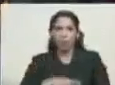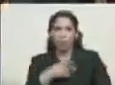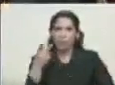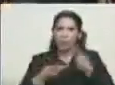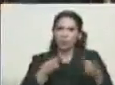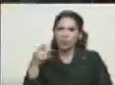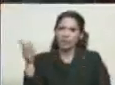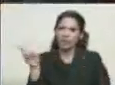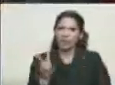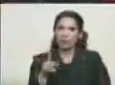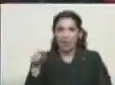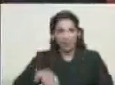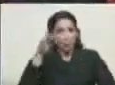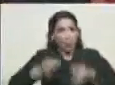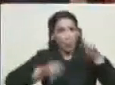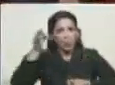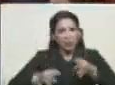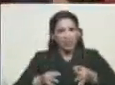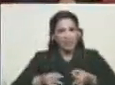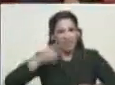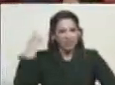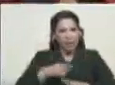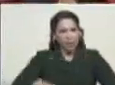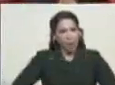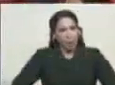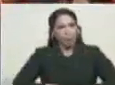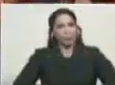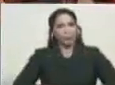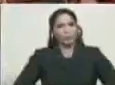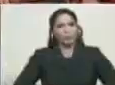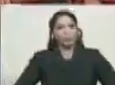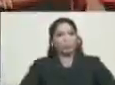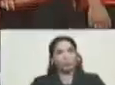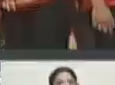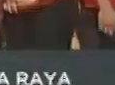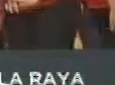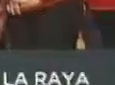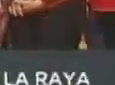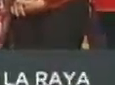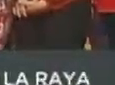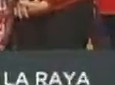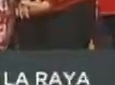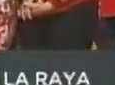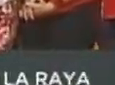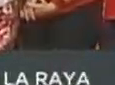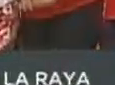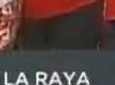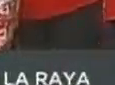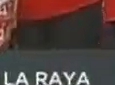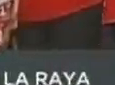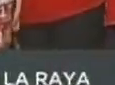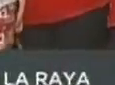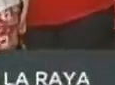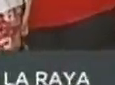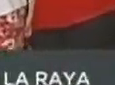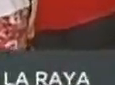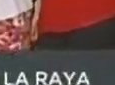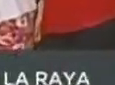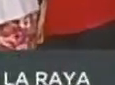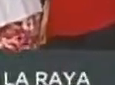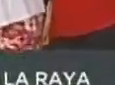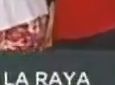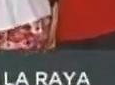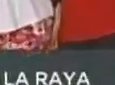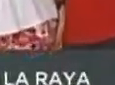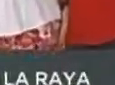justicia tiene que agarrarse los pantalones, tiene que afincarse, y todo aquel que esté señalado tiene que